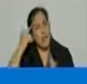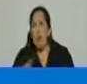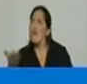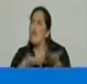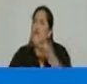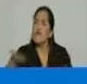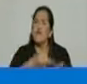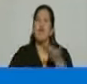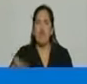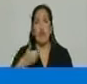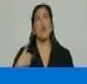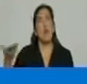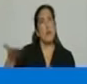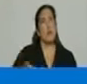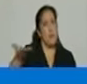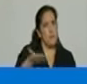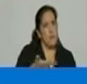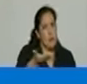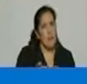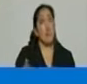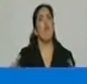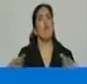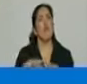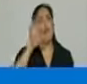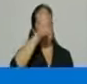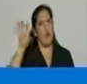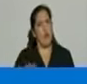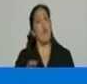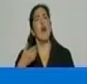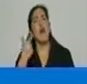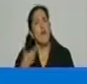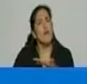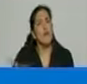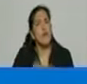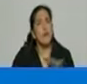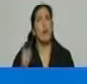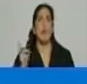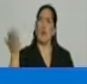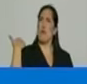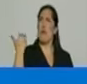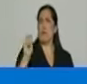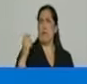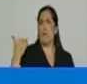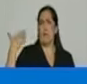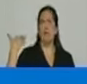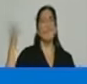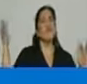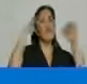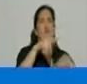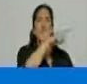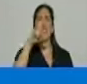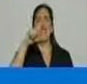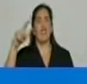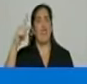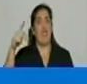que los invité a llevar a cabo en el CCK hace un par de meses atrás, que es